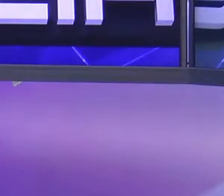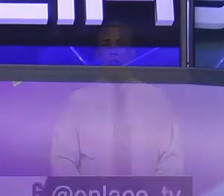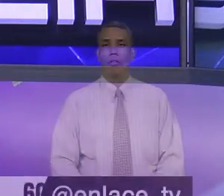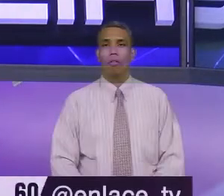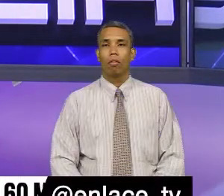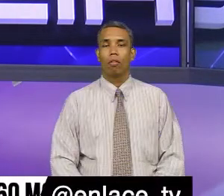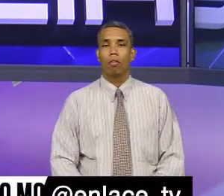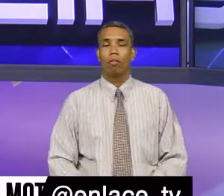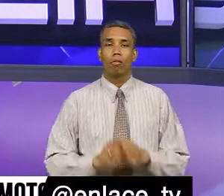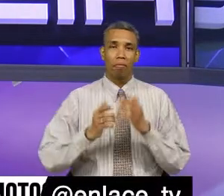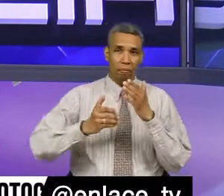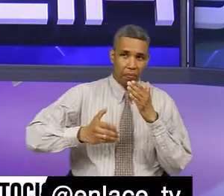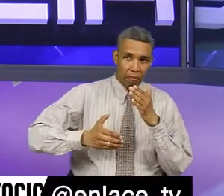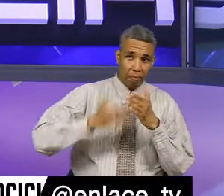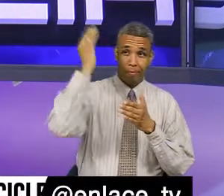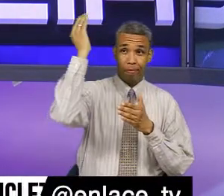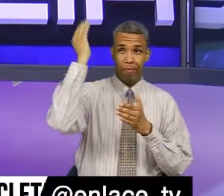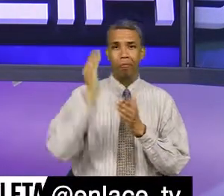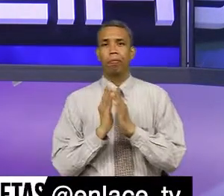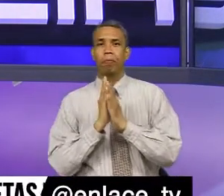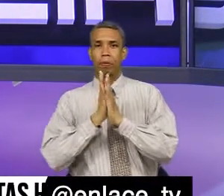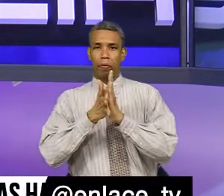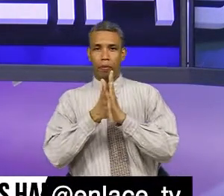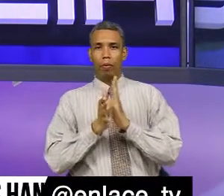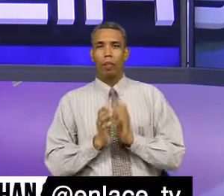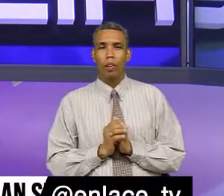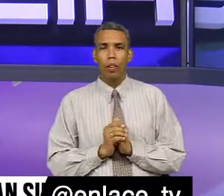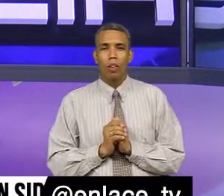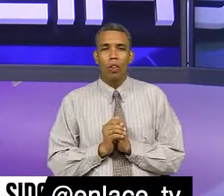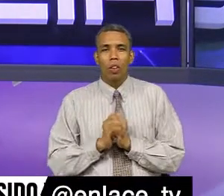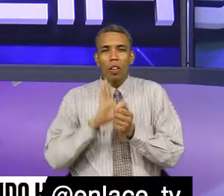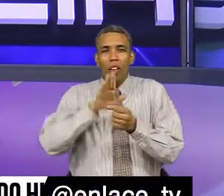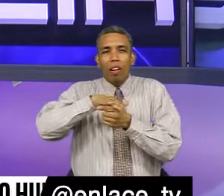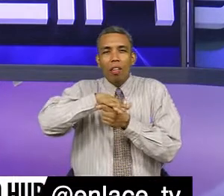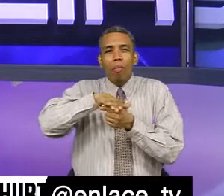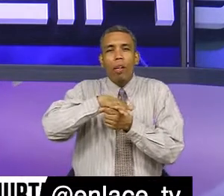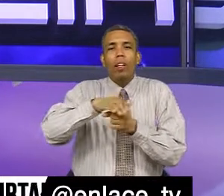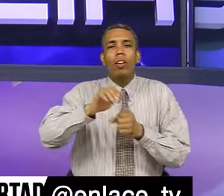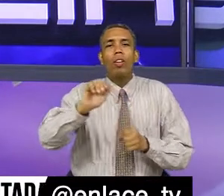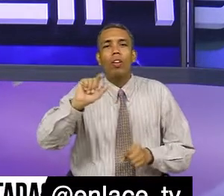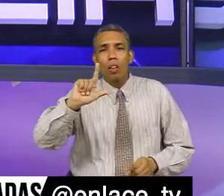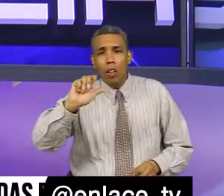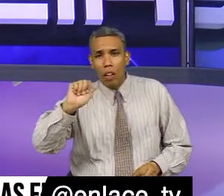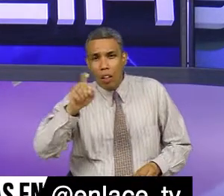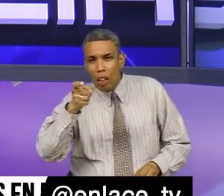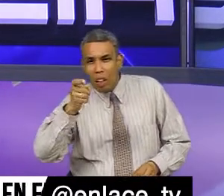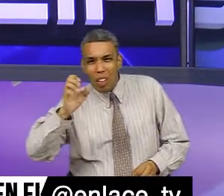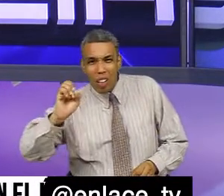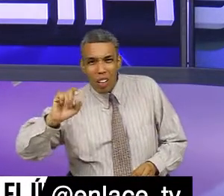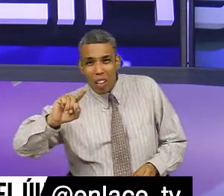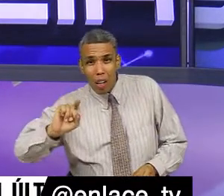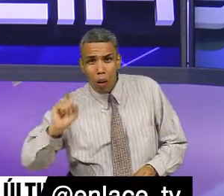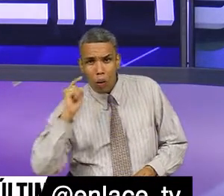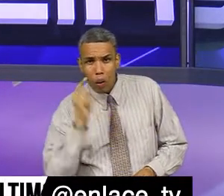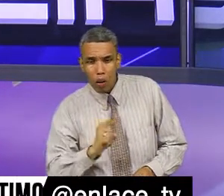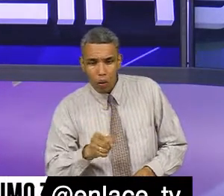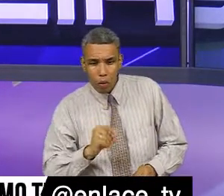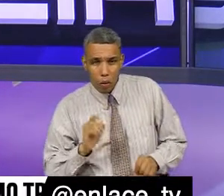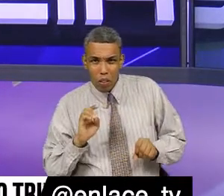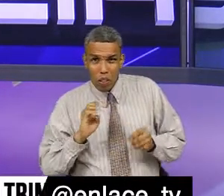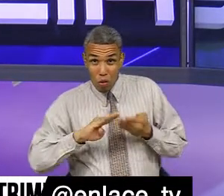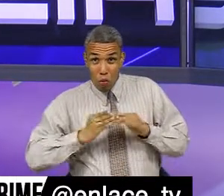Comenzamos con el desarrollo de nuestra información. Preocupados se encuentran los habitantes del barrio Lagos del Palmar ante la presencia de caracoles